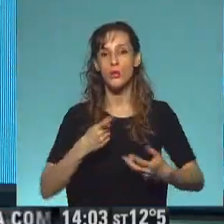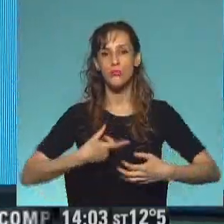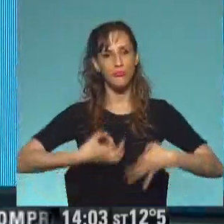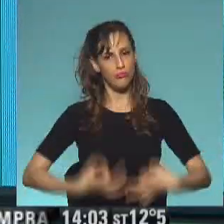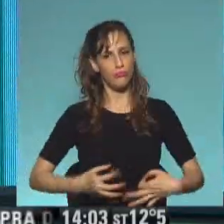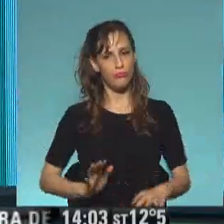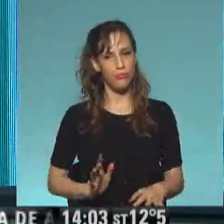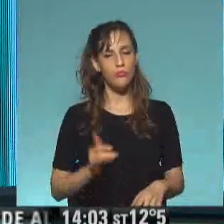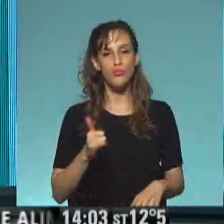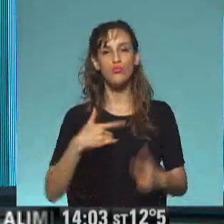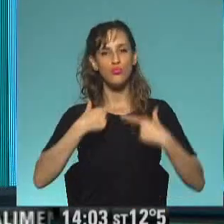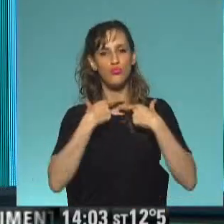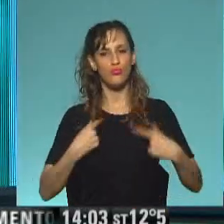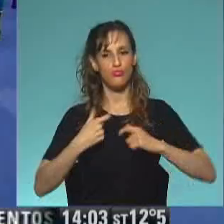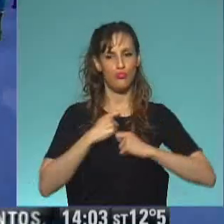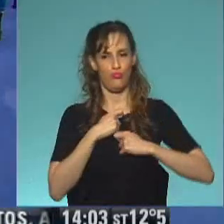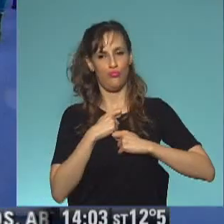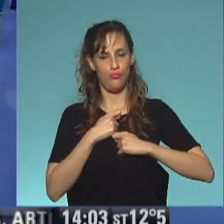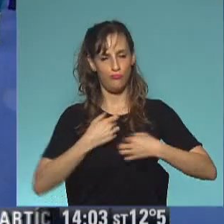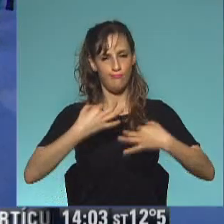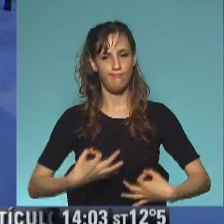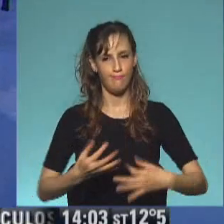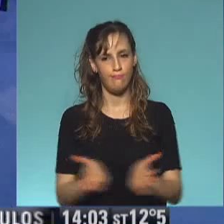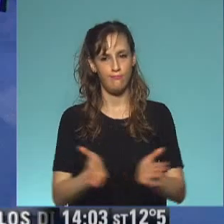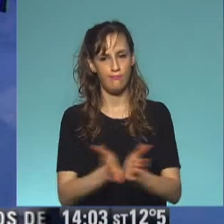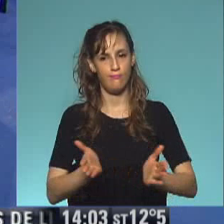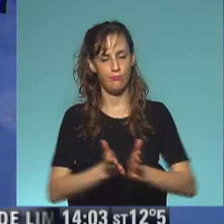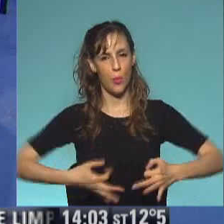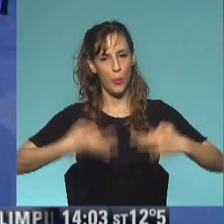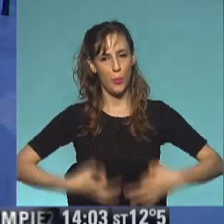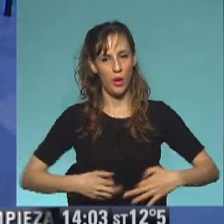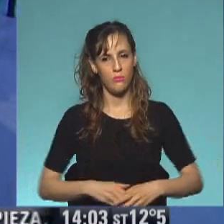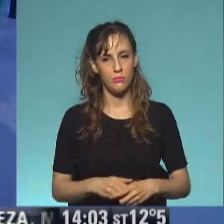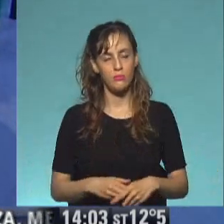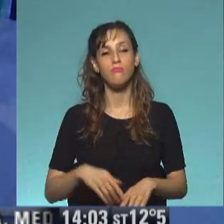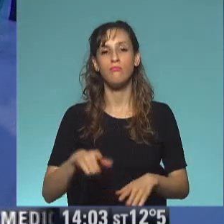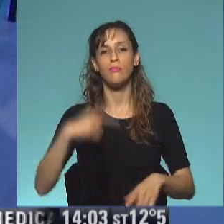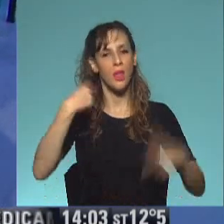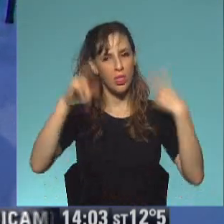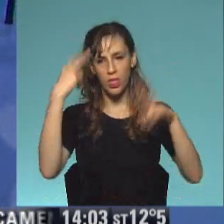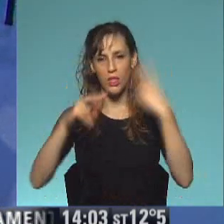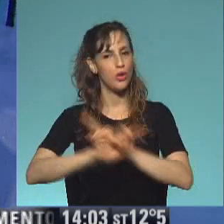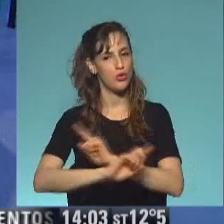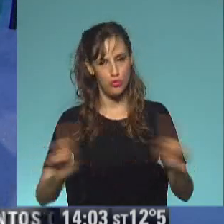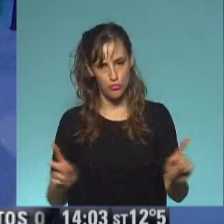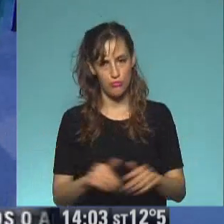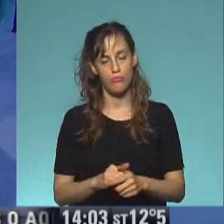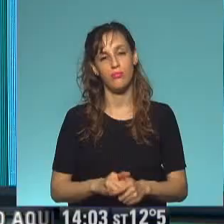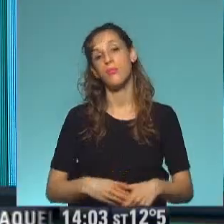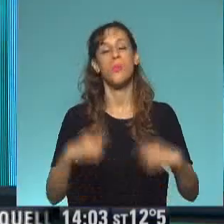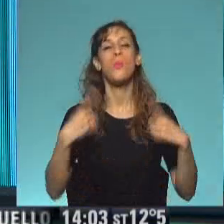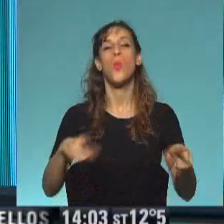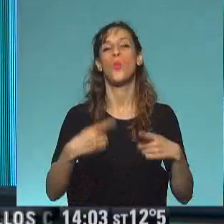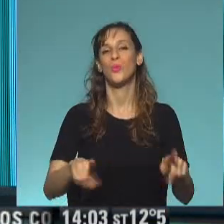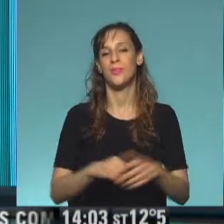ser el mejor alumno. Un alumno muy estudioso. Sí. Me voy a portar bien, no me voy a distraer. Mentiroso. ¡Me gusta!